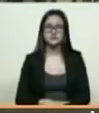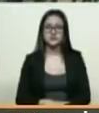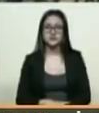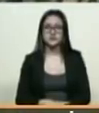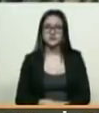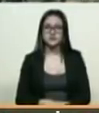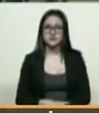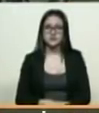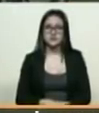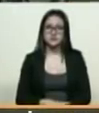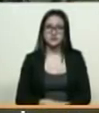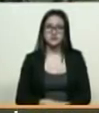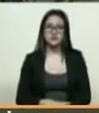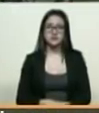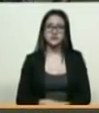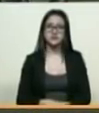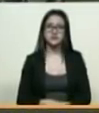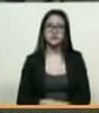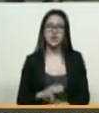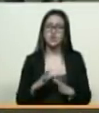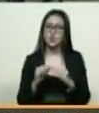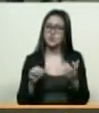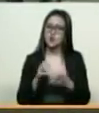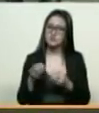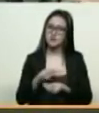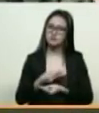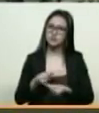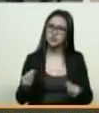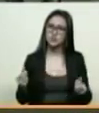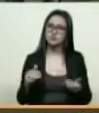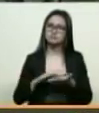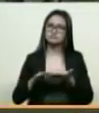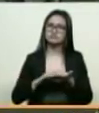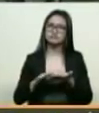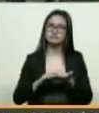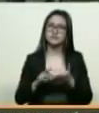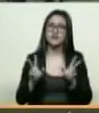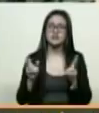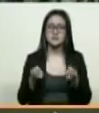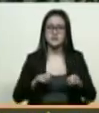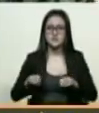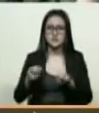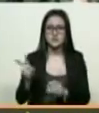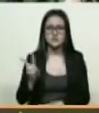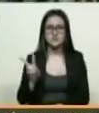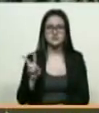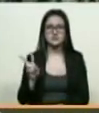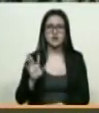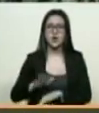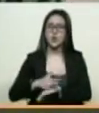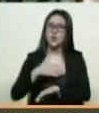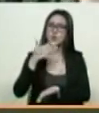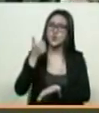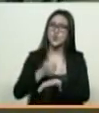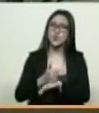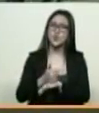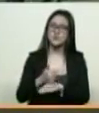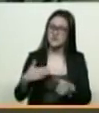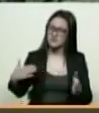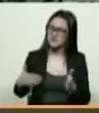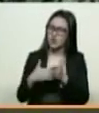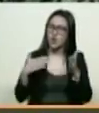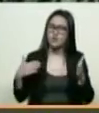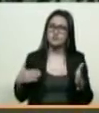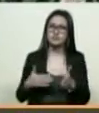puntualizar en todos los problemas que está atravesando la economía venezolana, inducida, perseguida